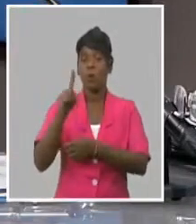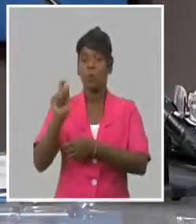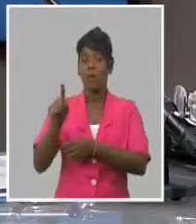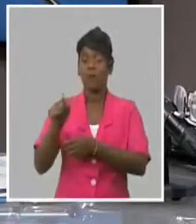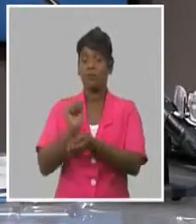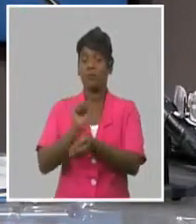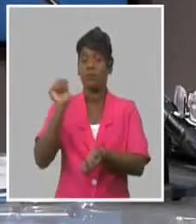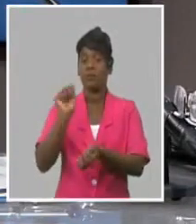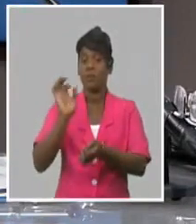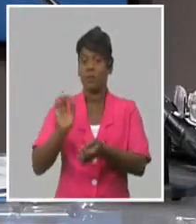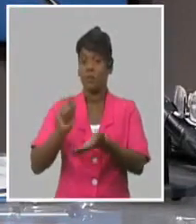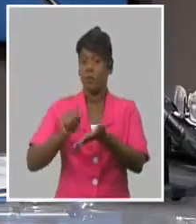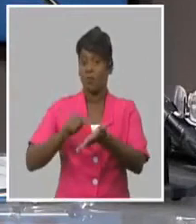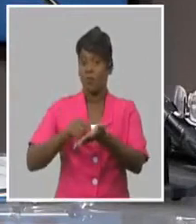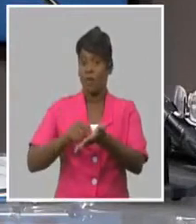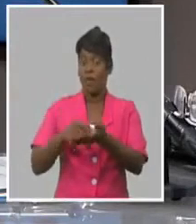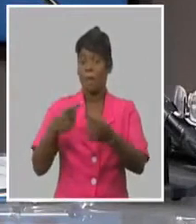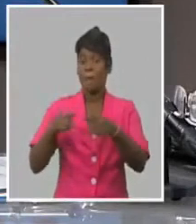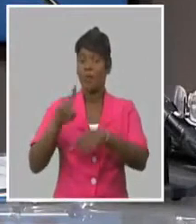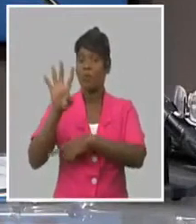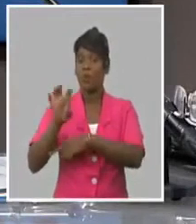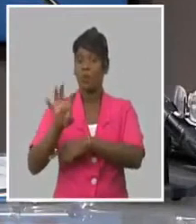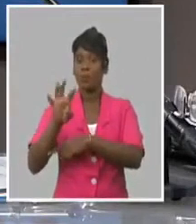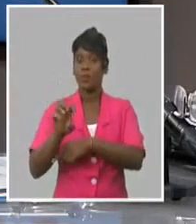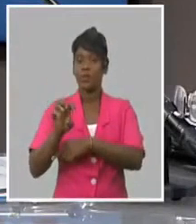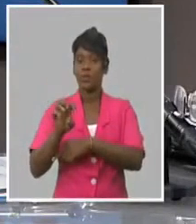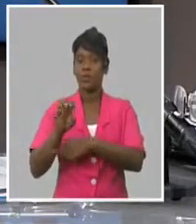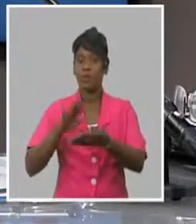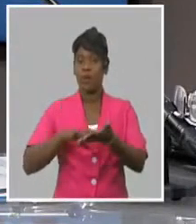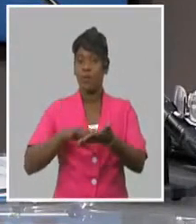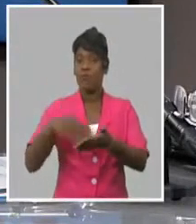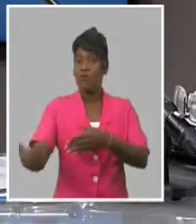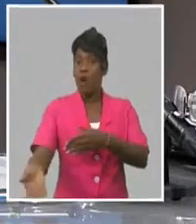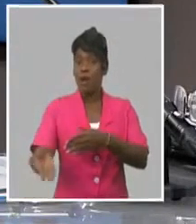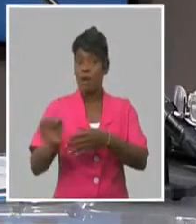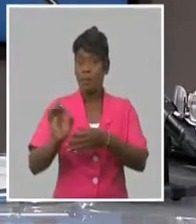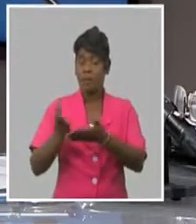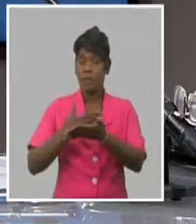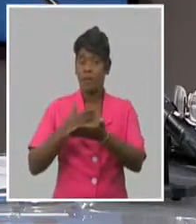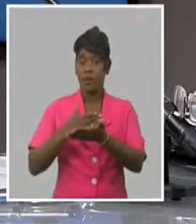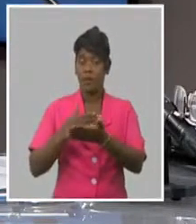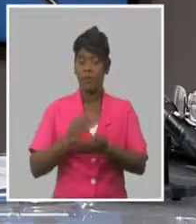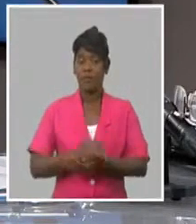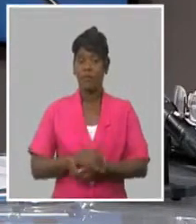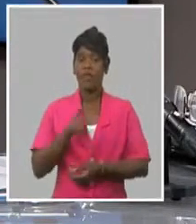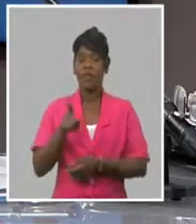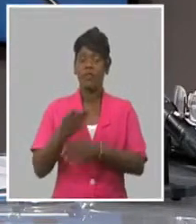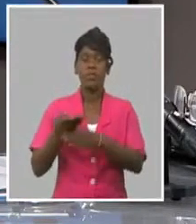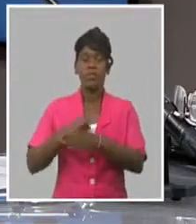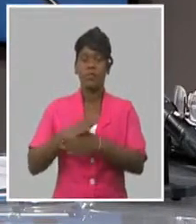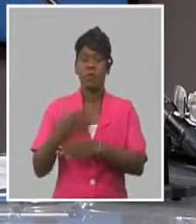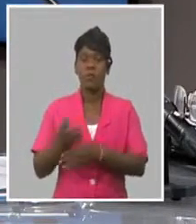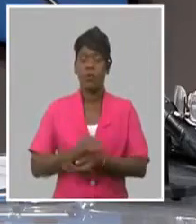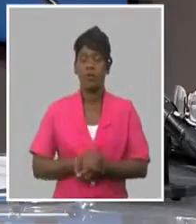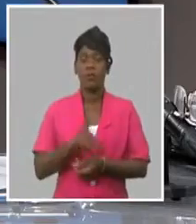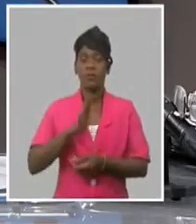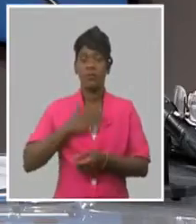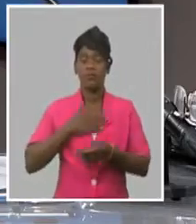Randy, que se llama IPC, Índice de Precio al Consumidor, que lo lleva a la Oficina